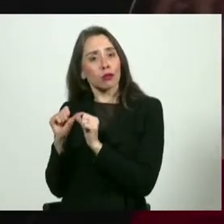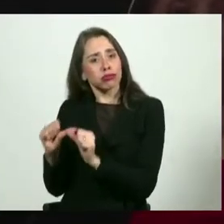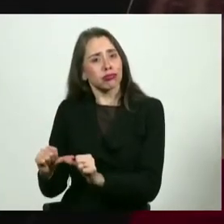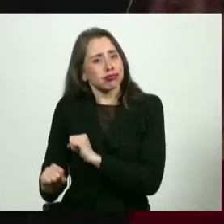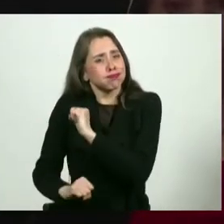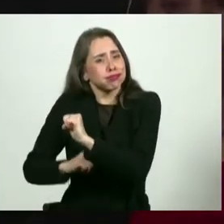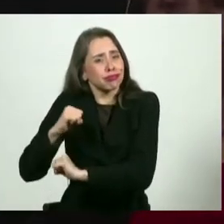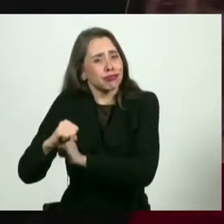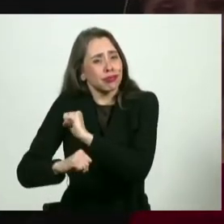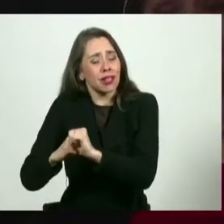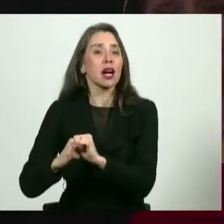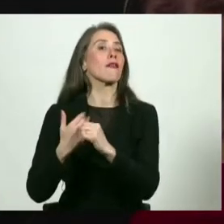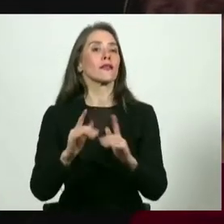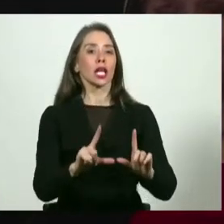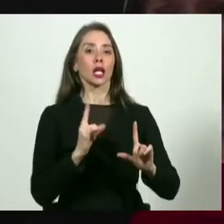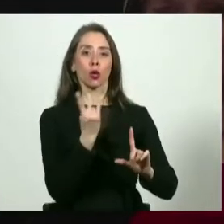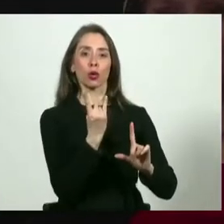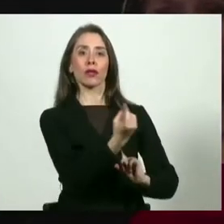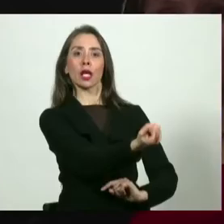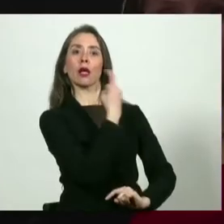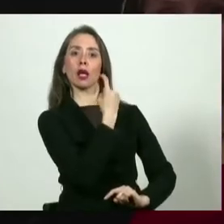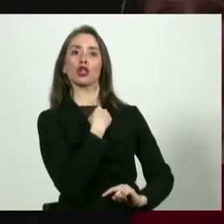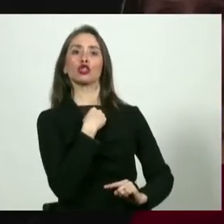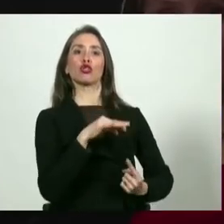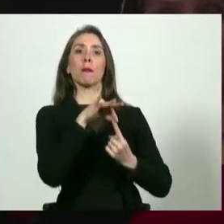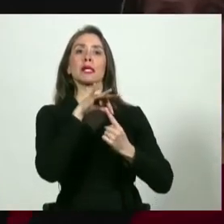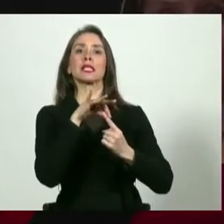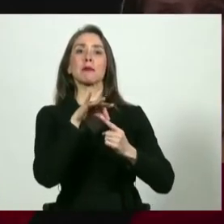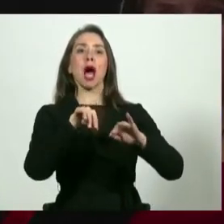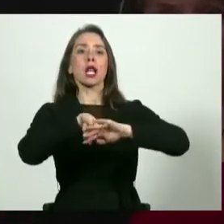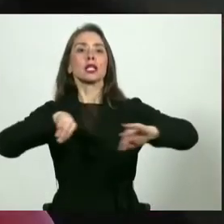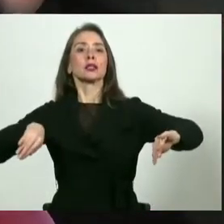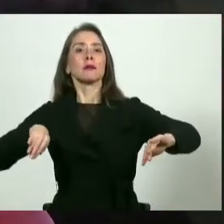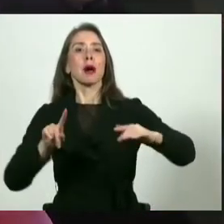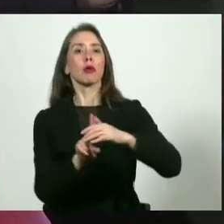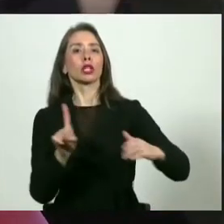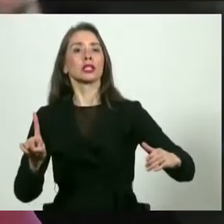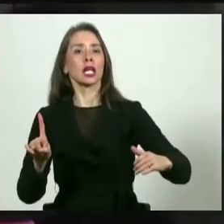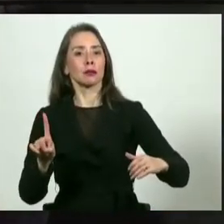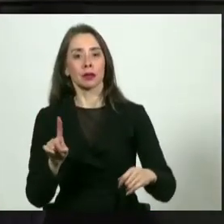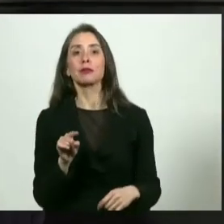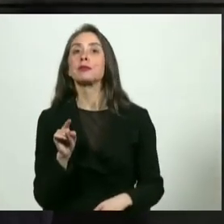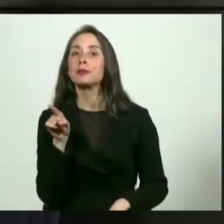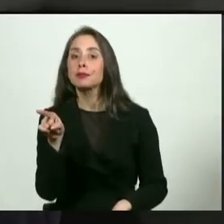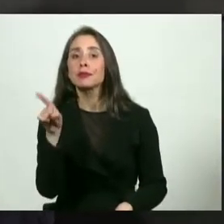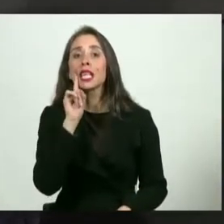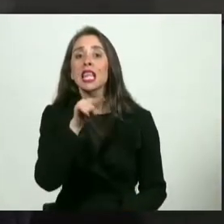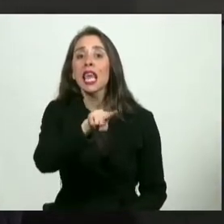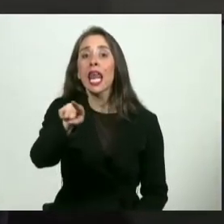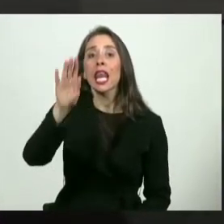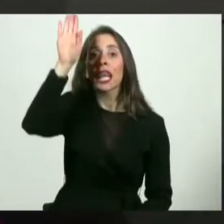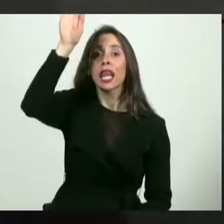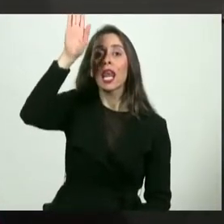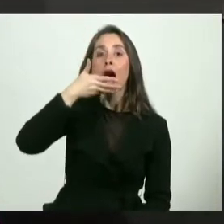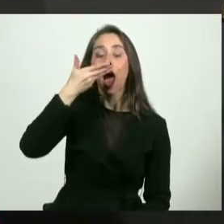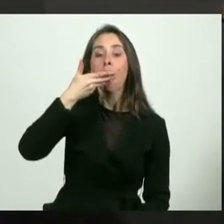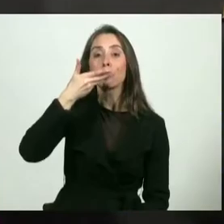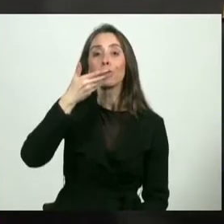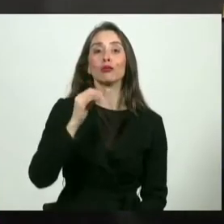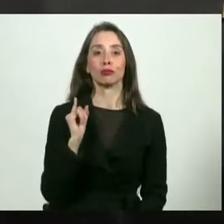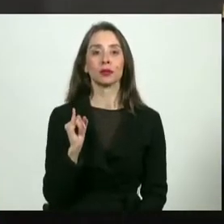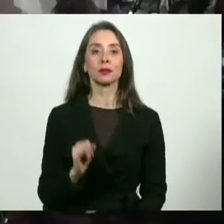grupos más segregados y más estigmatizados, y hemos cambiado la mirada de la gente, por lo menos de Puente Alto, a